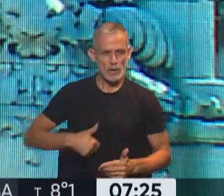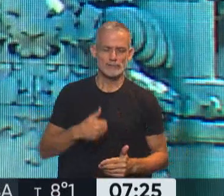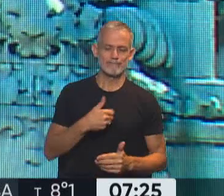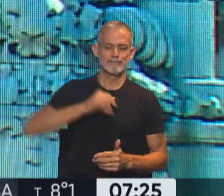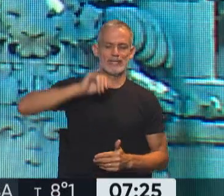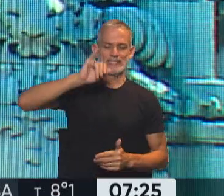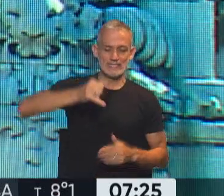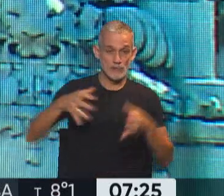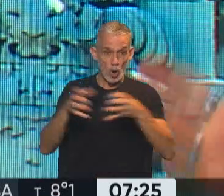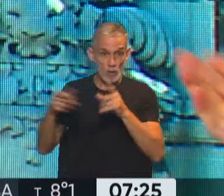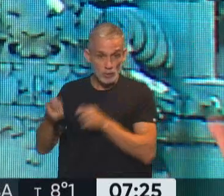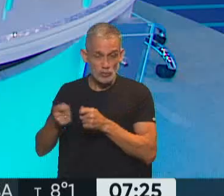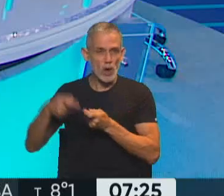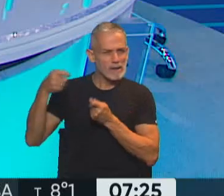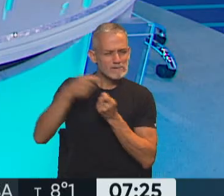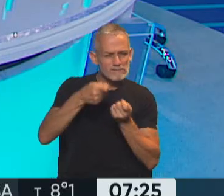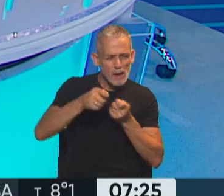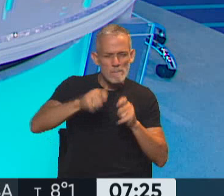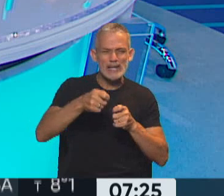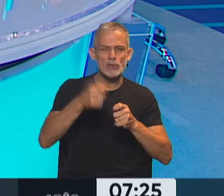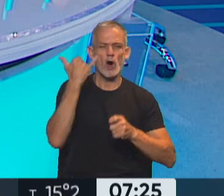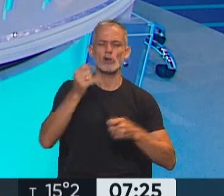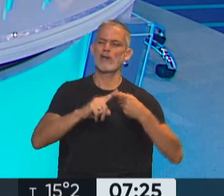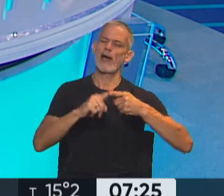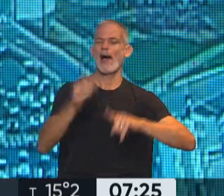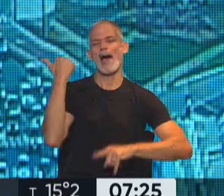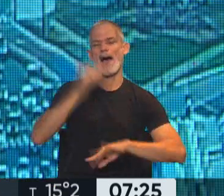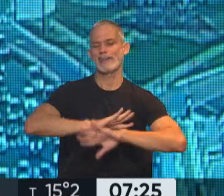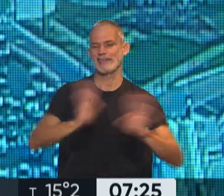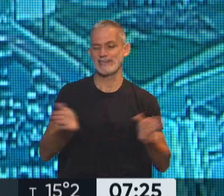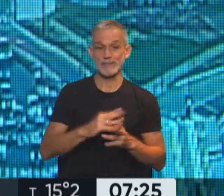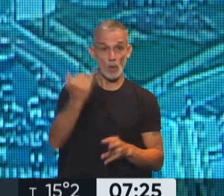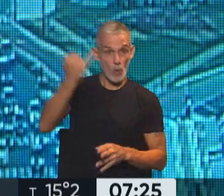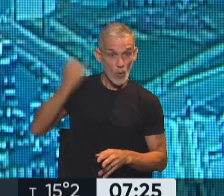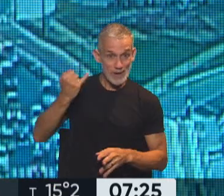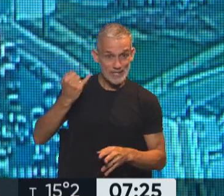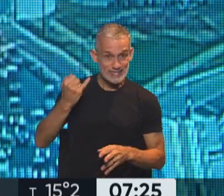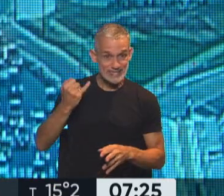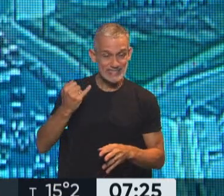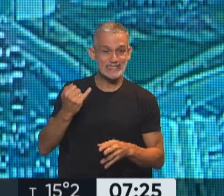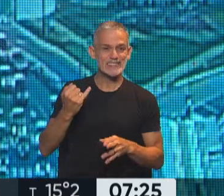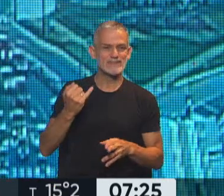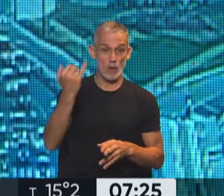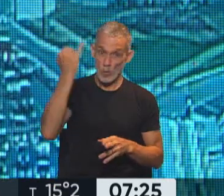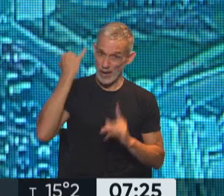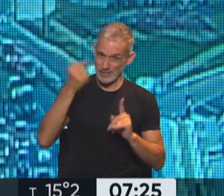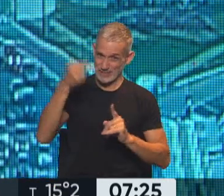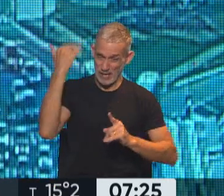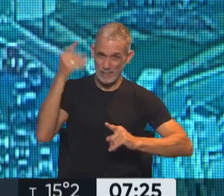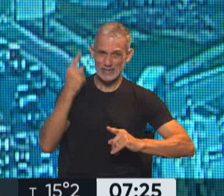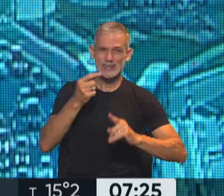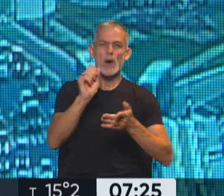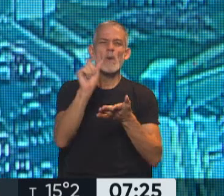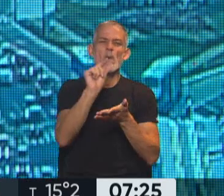la oposición o traicionó o ya estaba ya estaba previsto en realidad del juez pasado te acordás silvia cuando estaba el